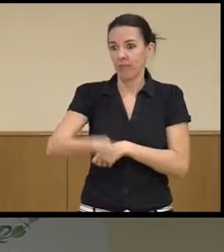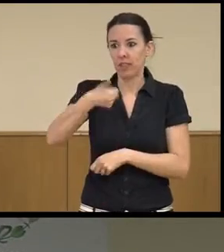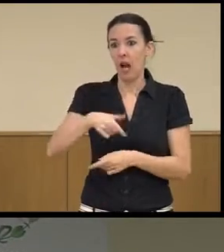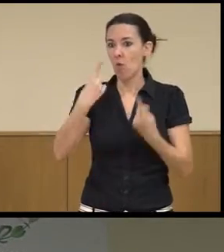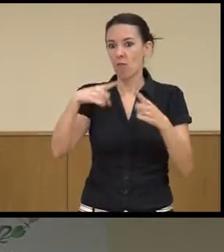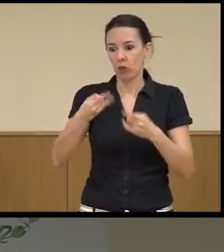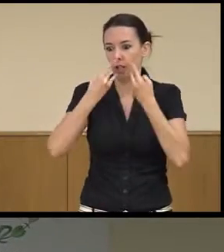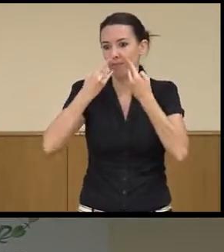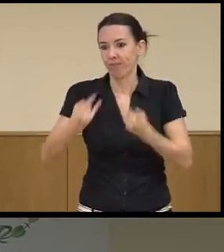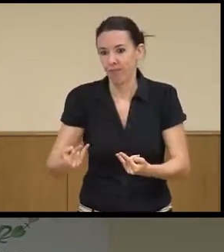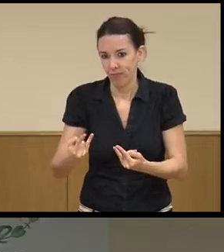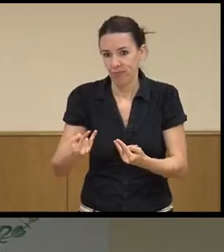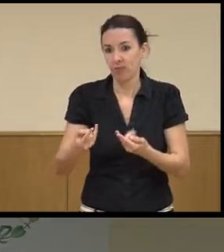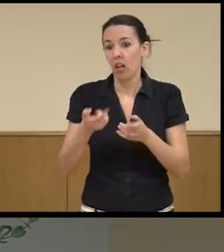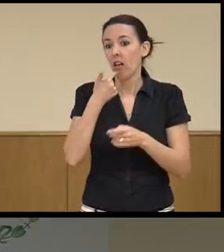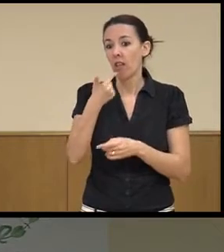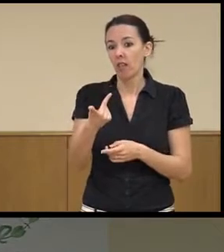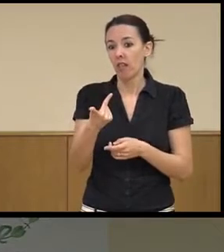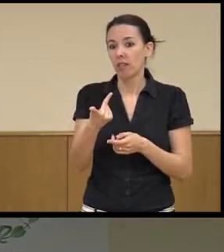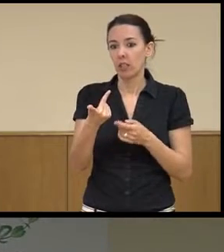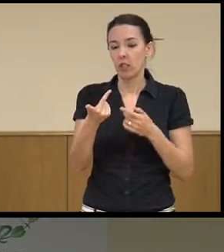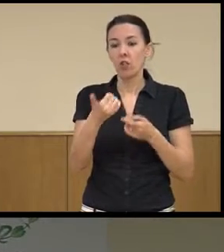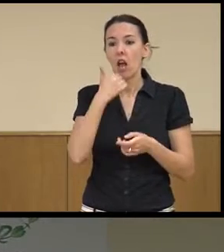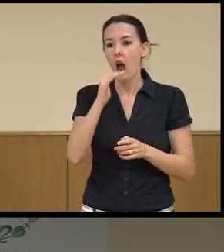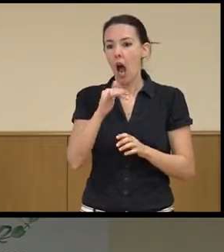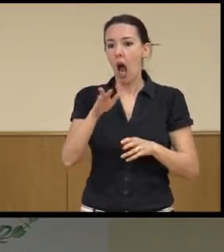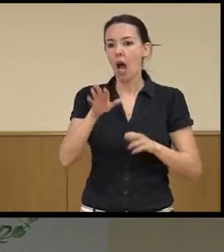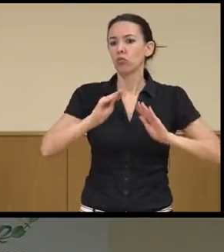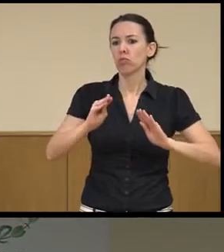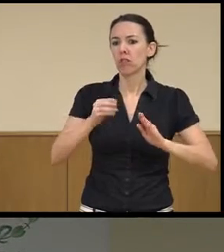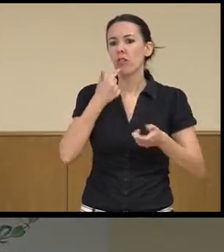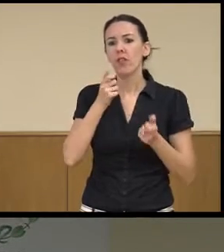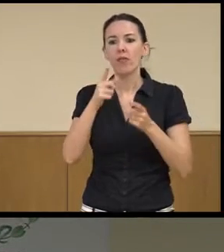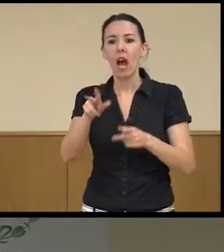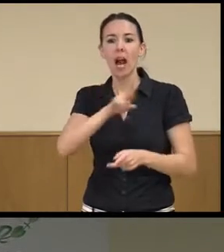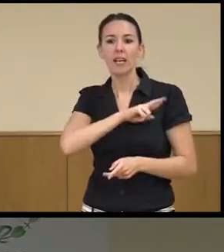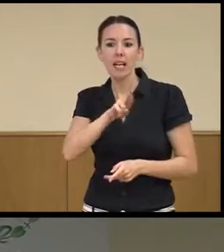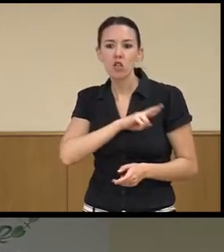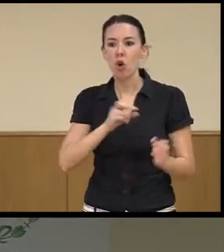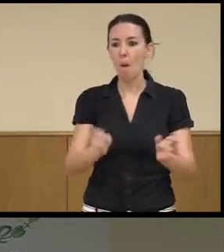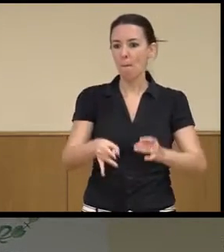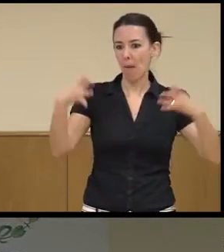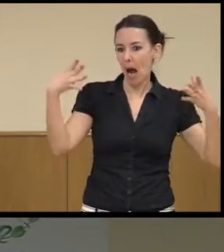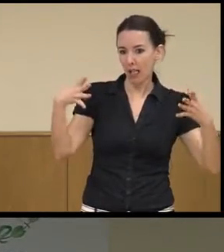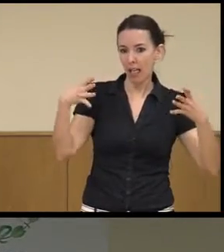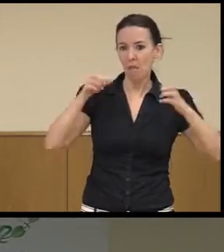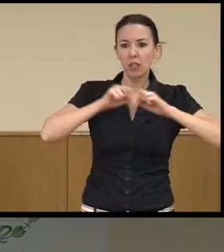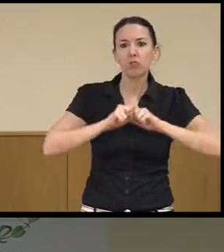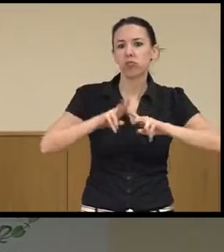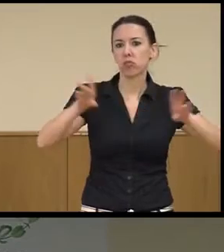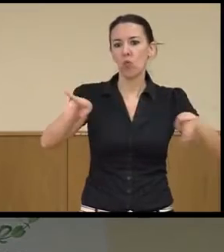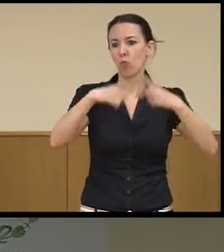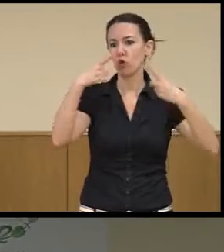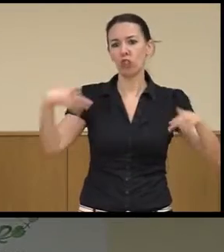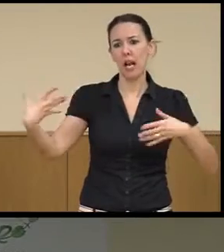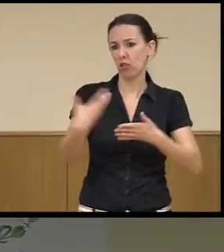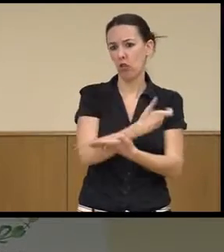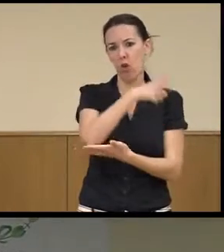de ella, atribuyéndole dimensiones y cualidades religiosas y mágicas e impregnando de música toda su